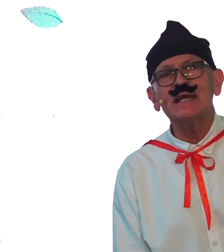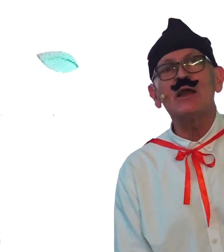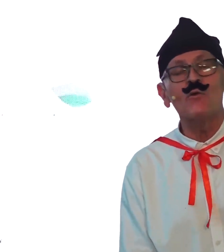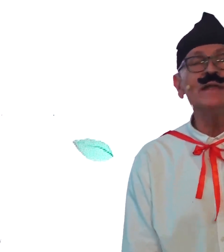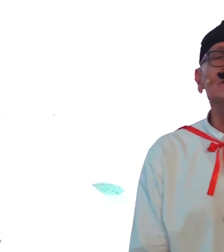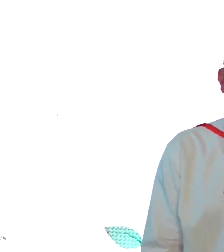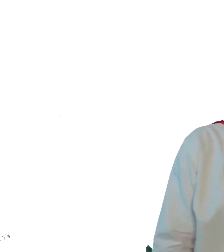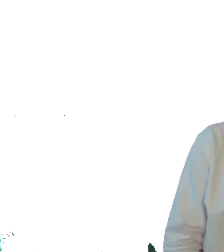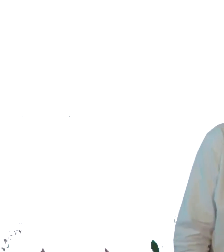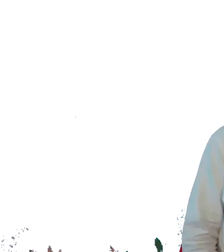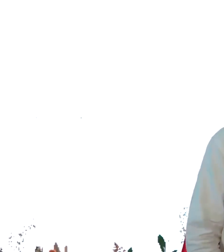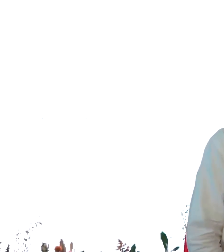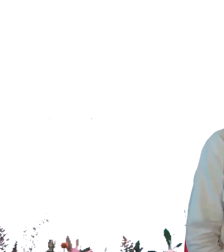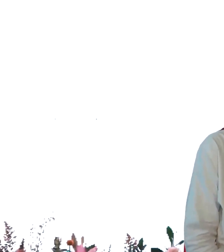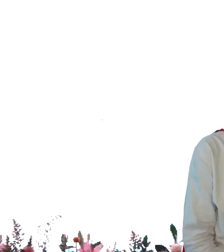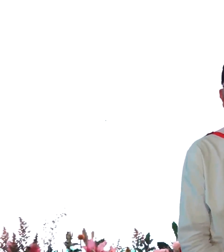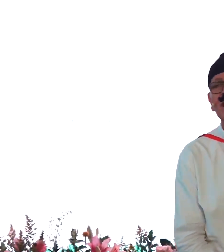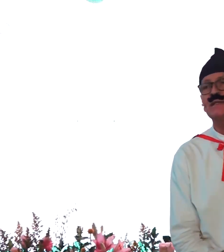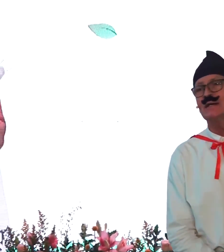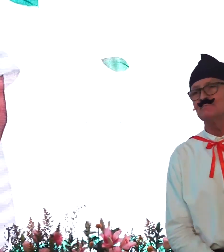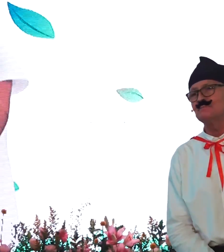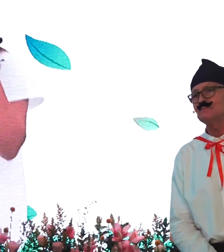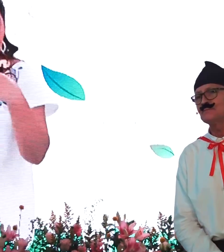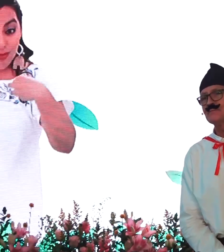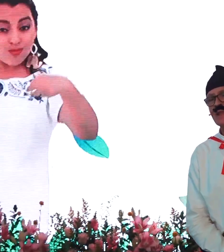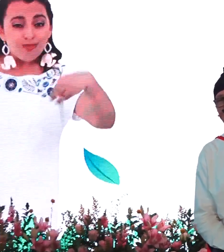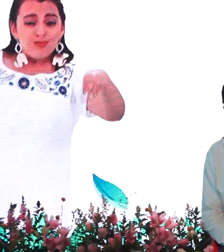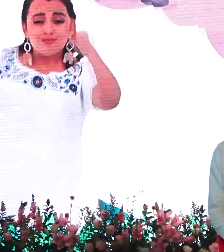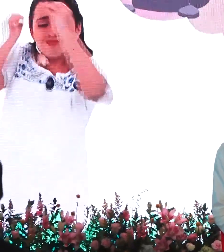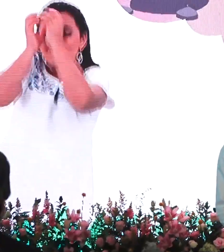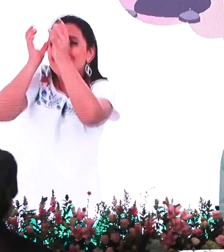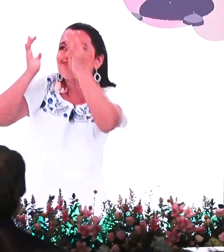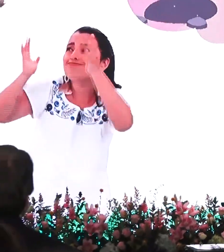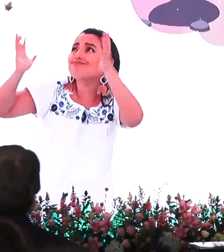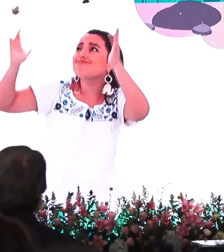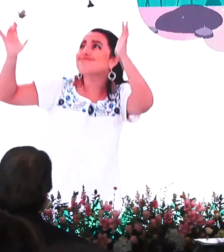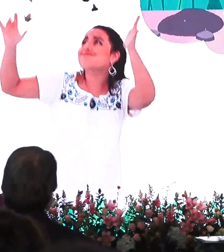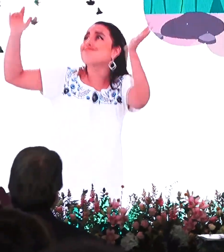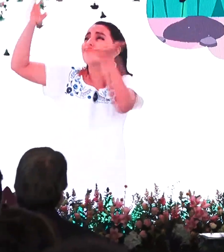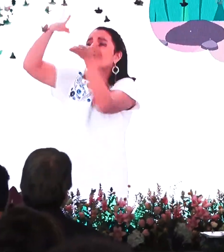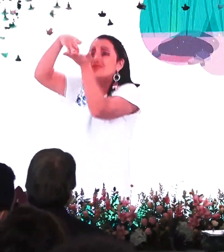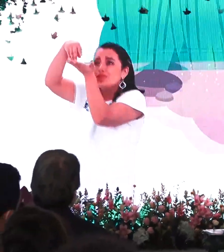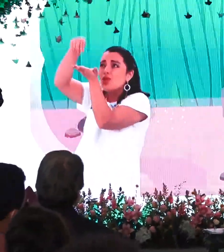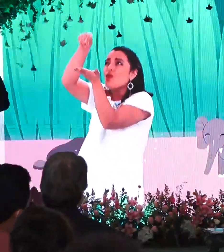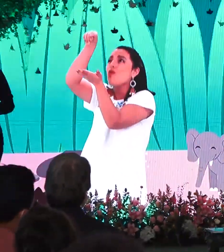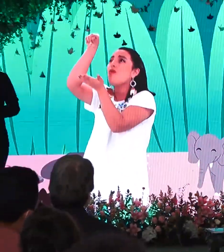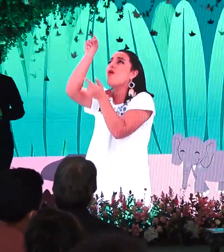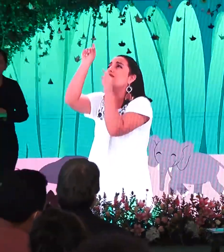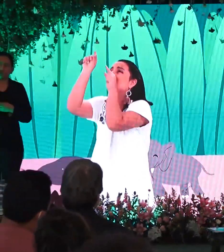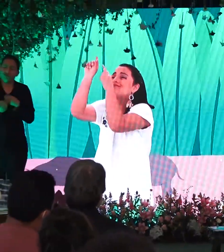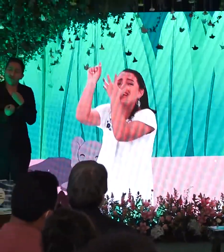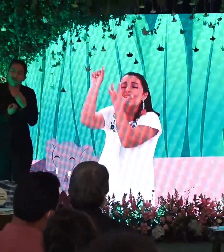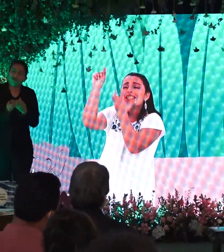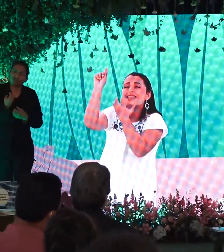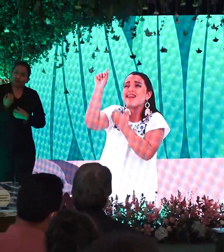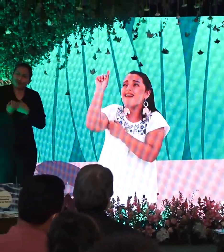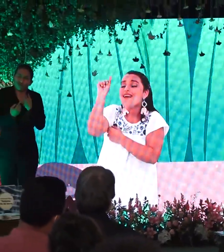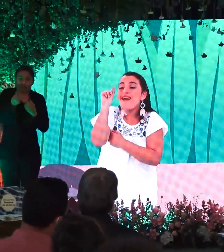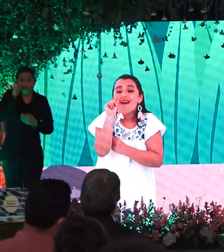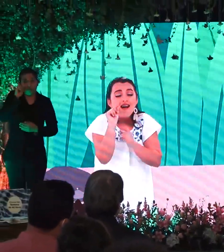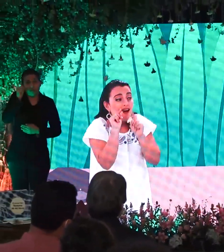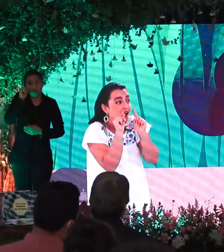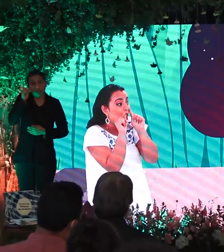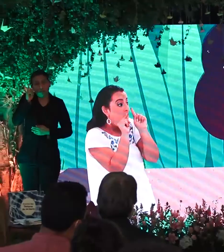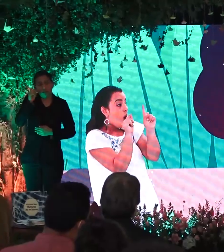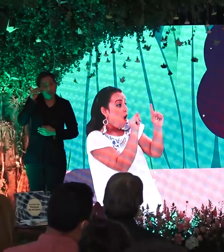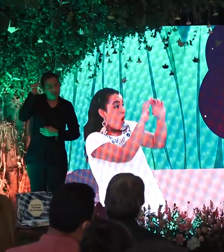la lectura para la primera infancia. El libro Crecer Leyendo y el libro Mi Primer Libro de Texturas